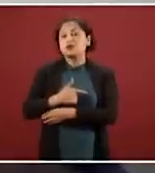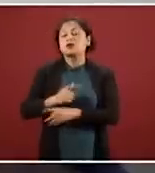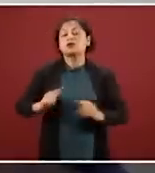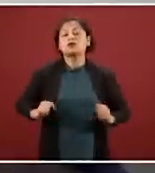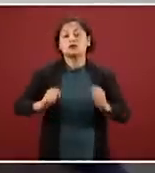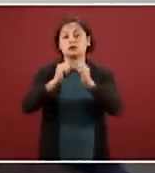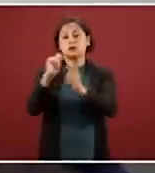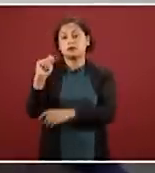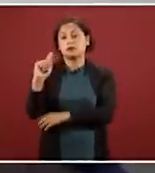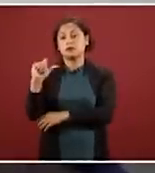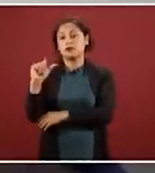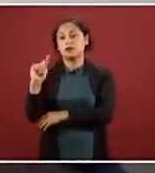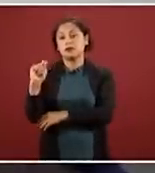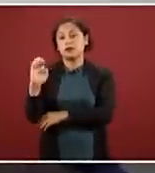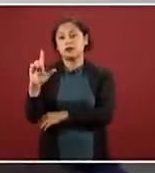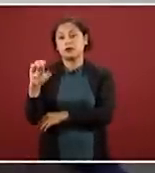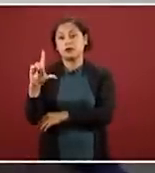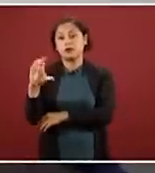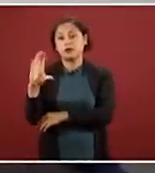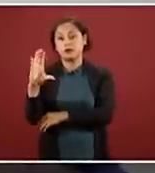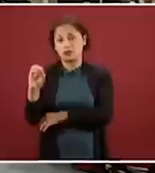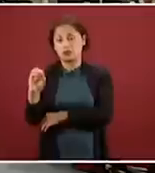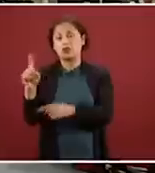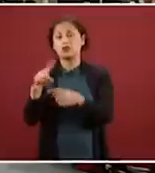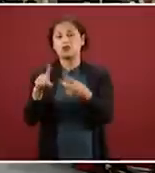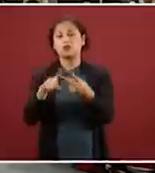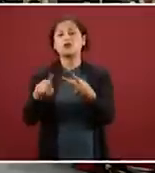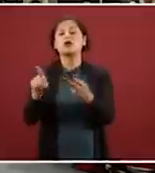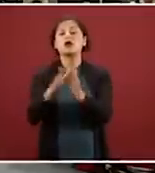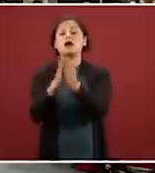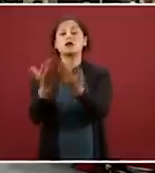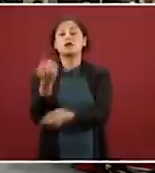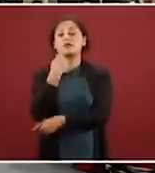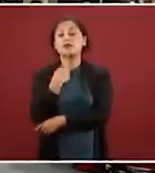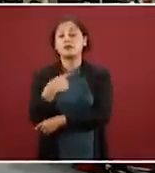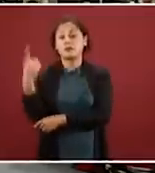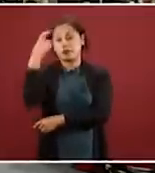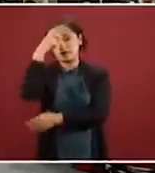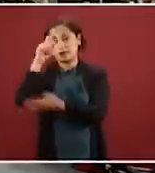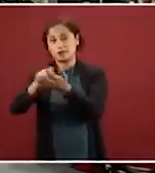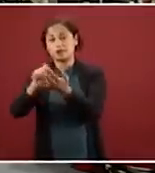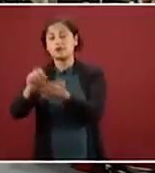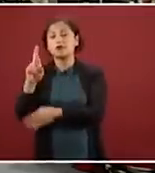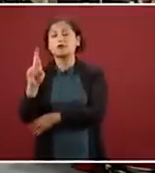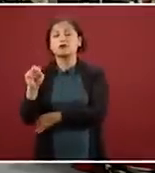el libro rojo de Riva Palacio, sí.